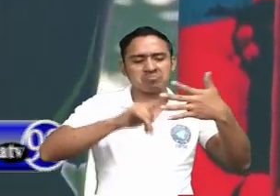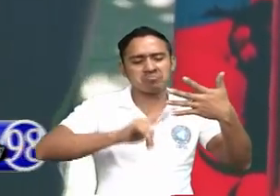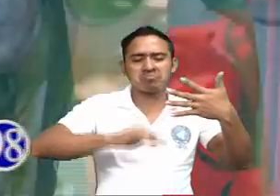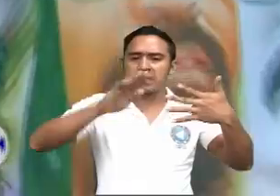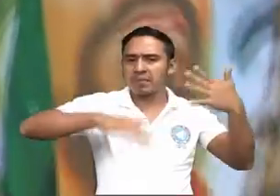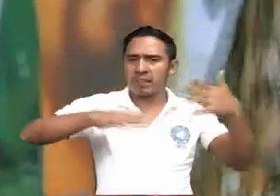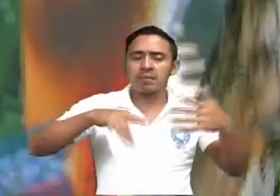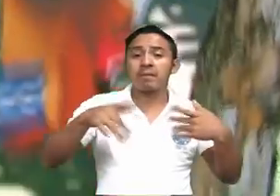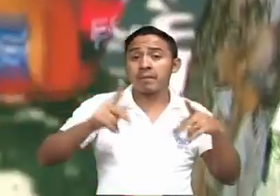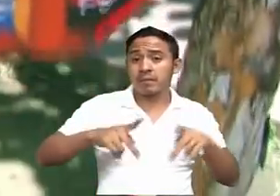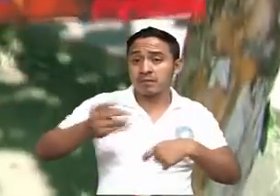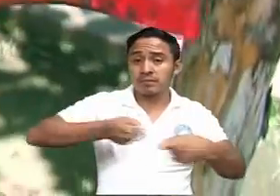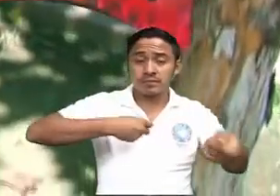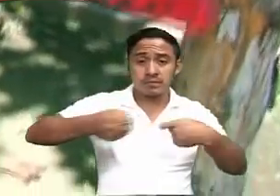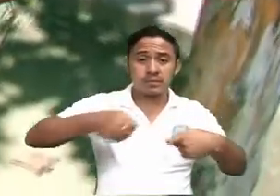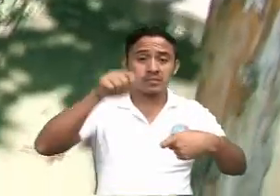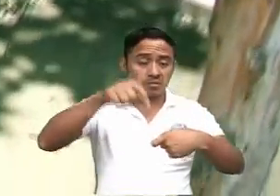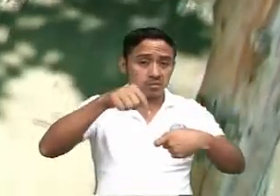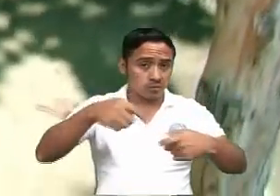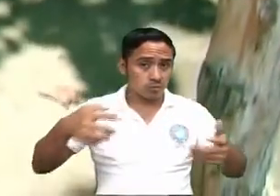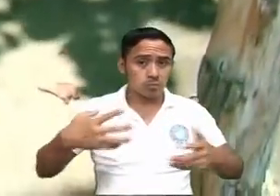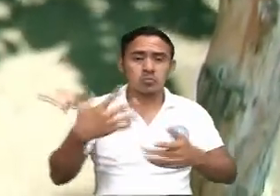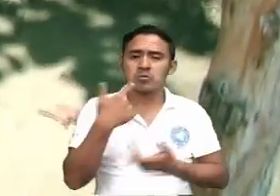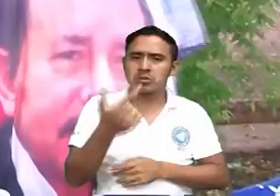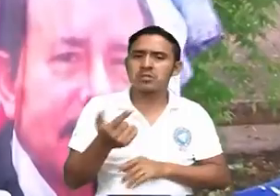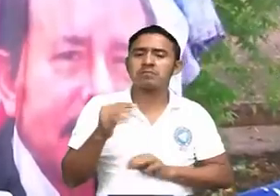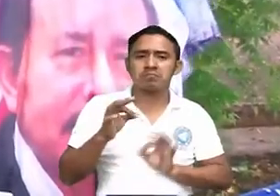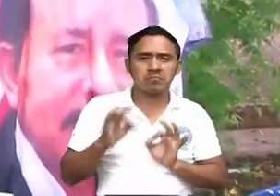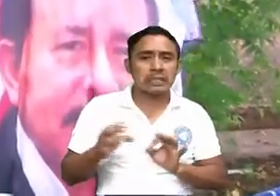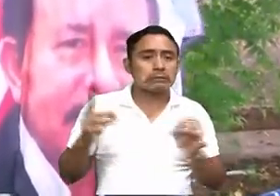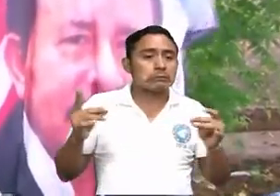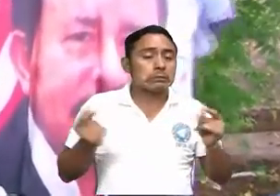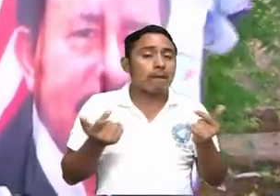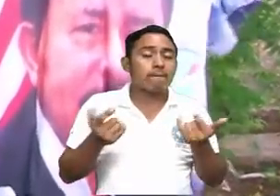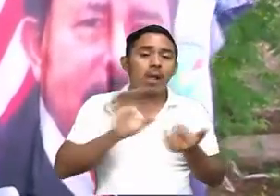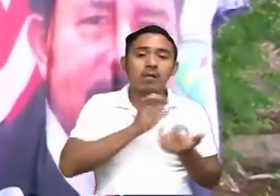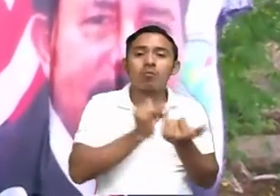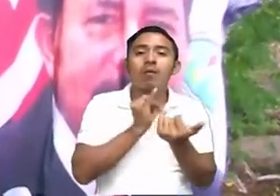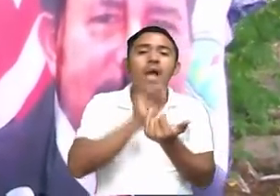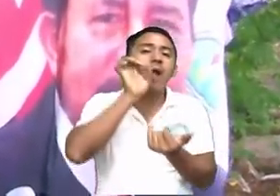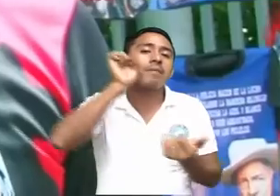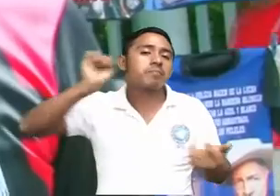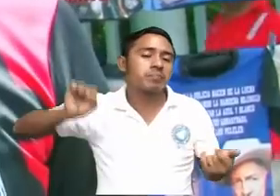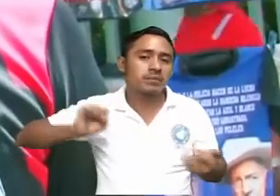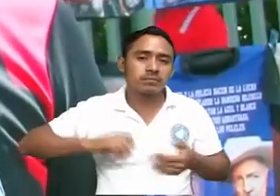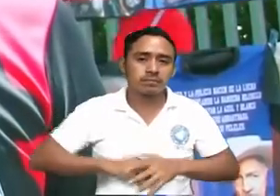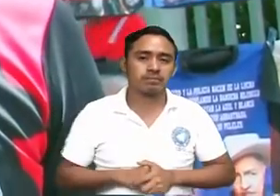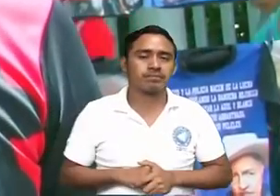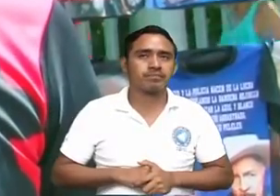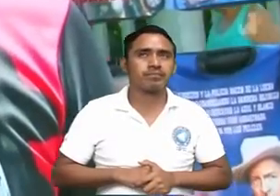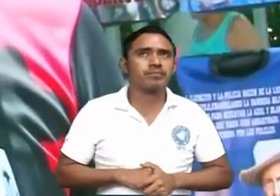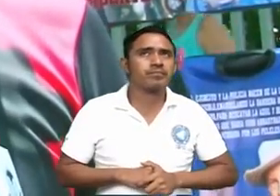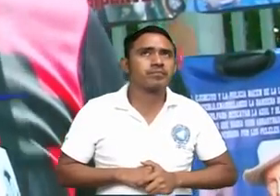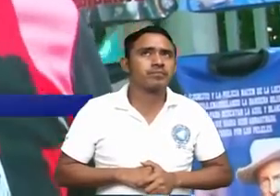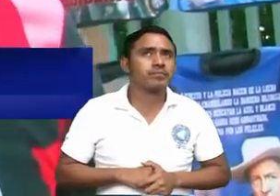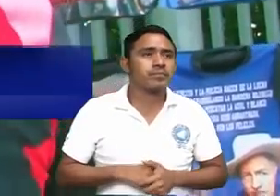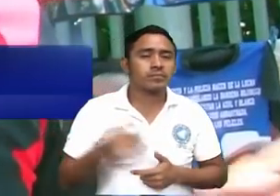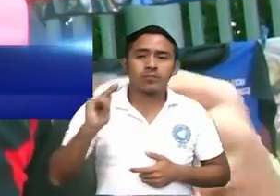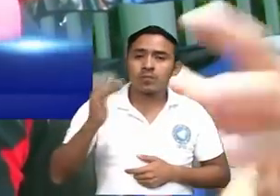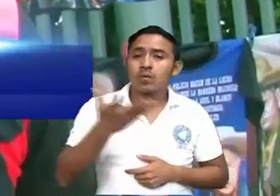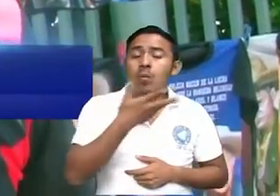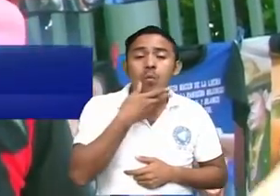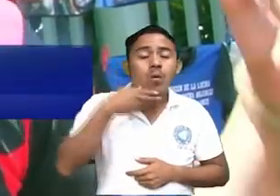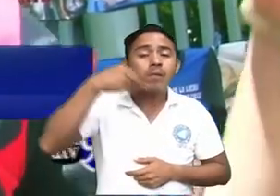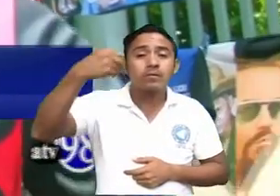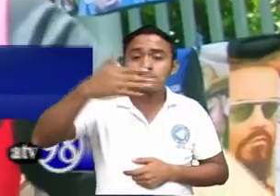los comerciantes de este producto, se están vendiendo como pan caliente. Toda nuestra juventud sandinista se puede